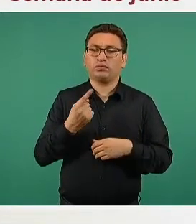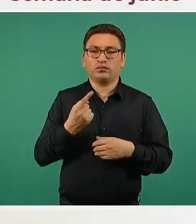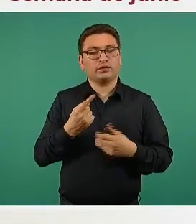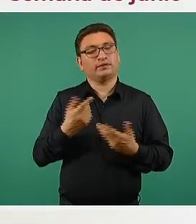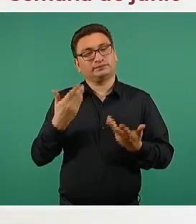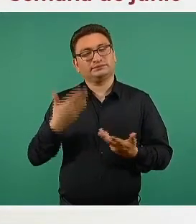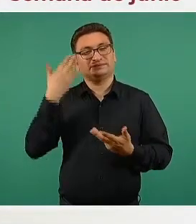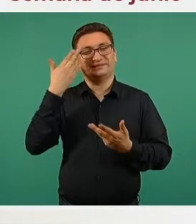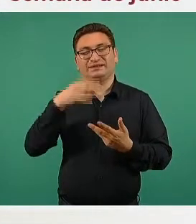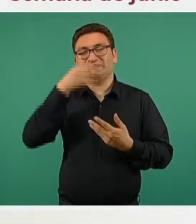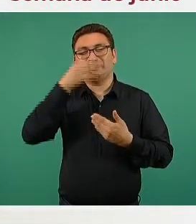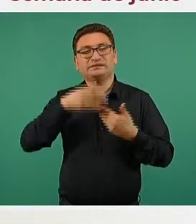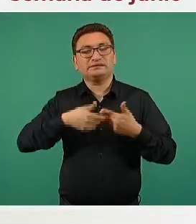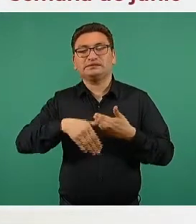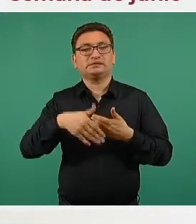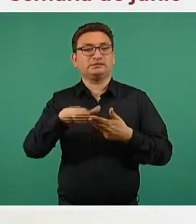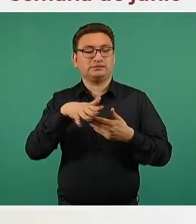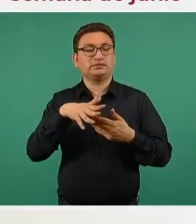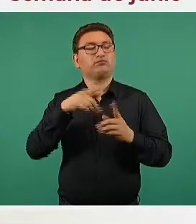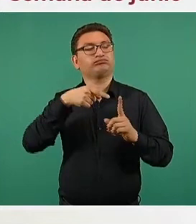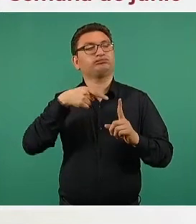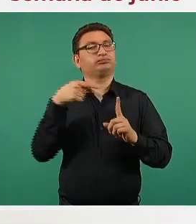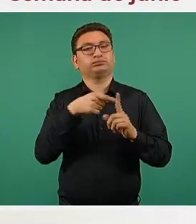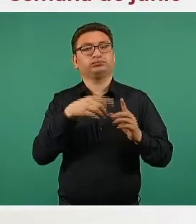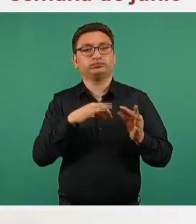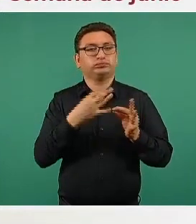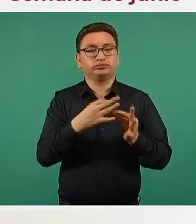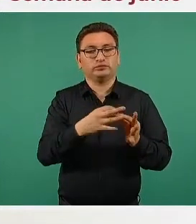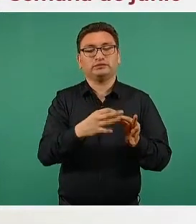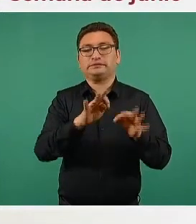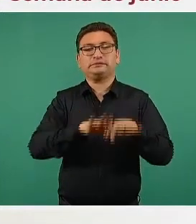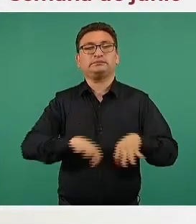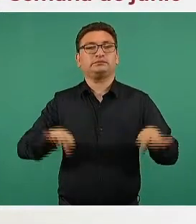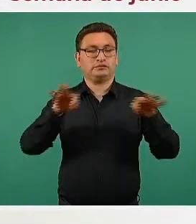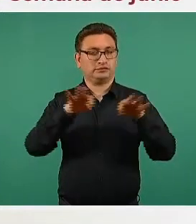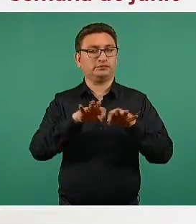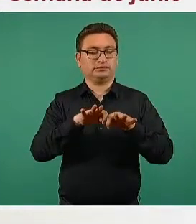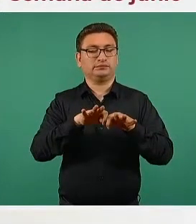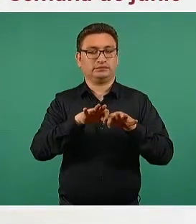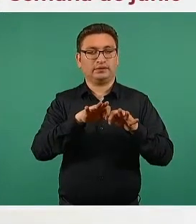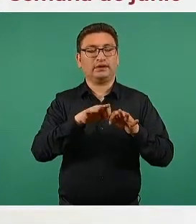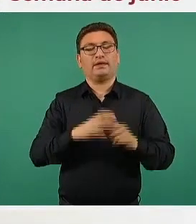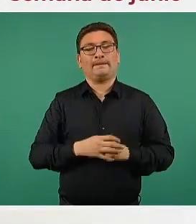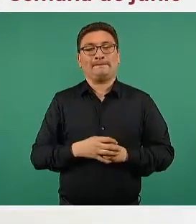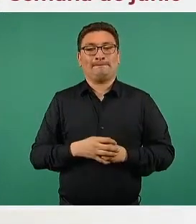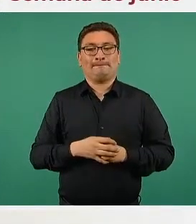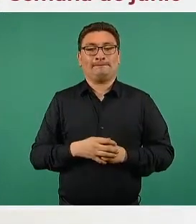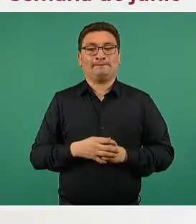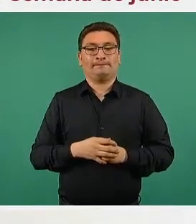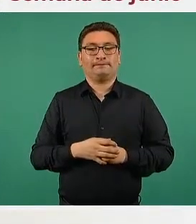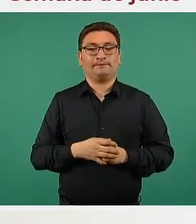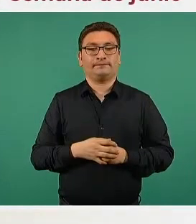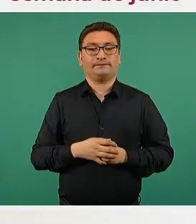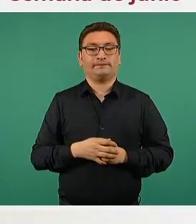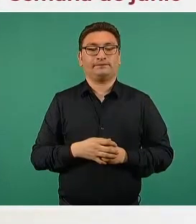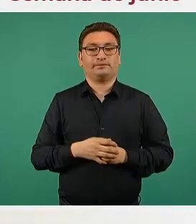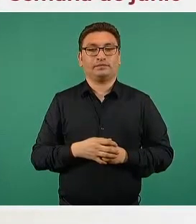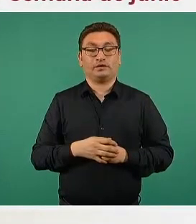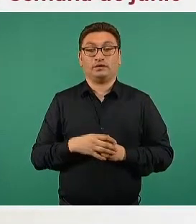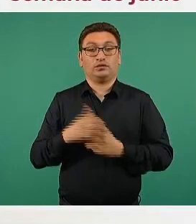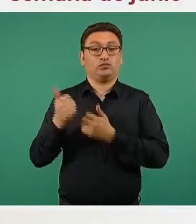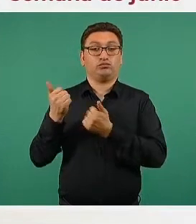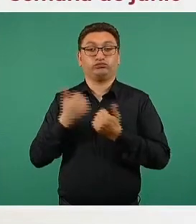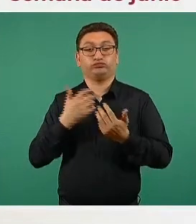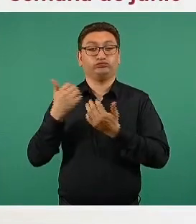estamos prácticamente terminando la meta que habíamos puesto como prioritaria, y dada la proveeduría